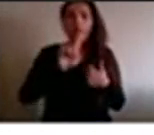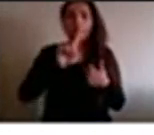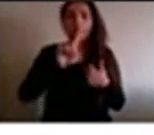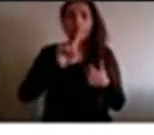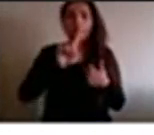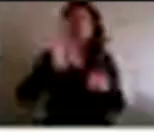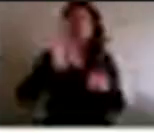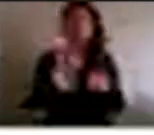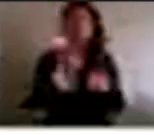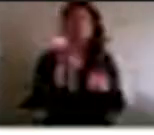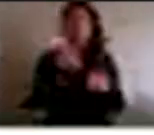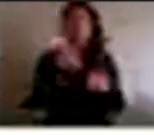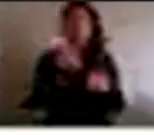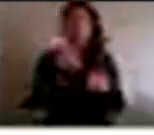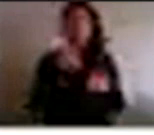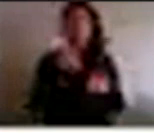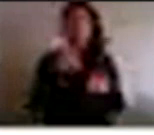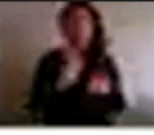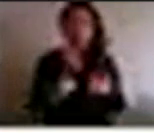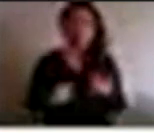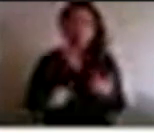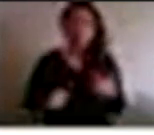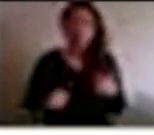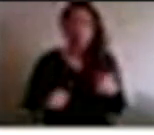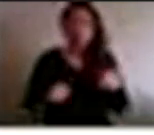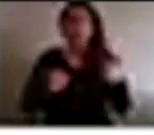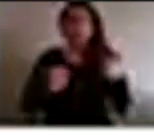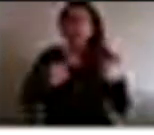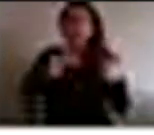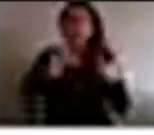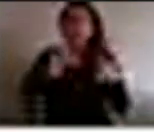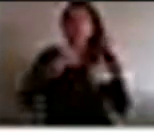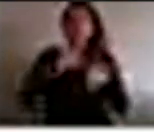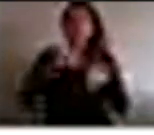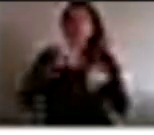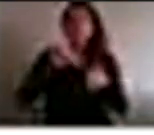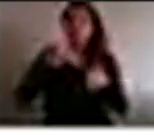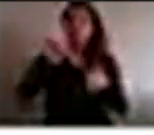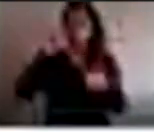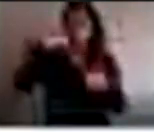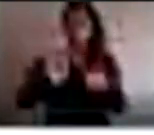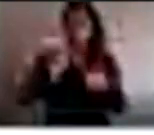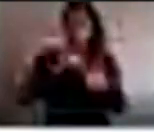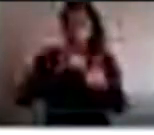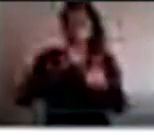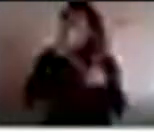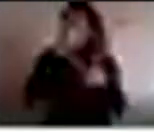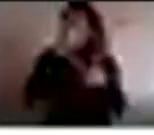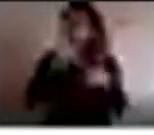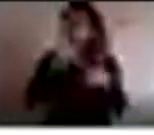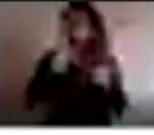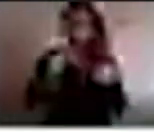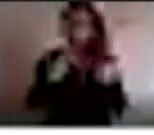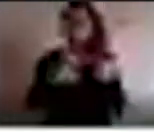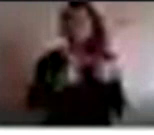favor. Un 41% personas con discapacidad visual, un